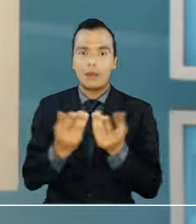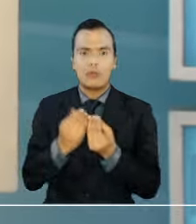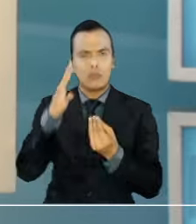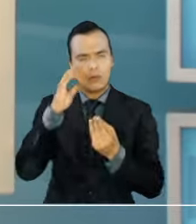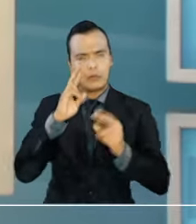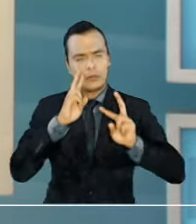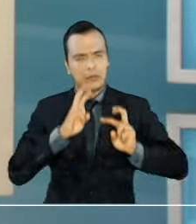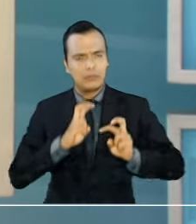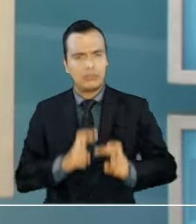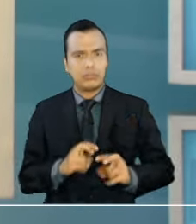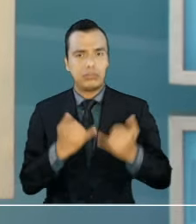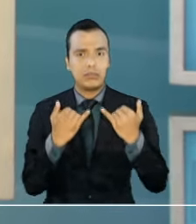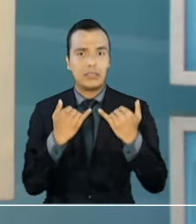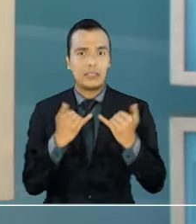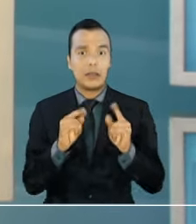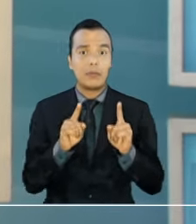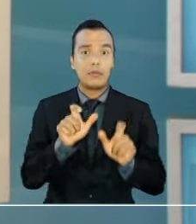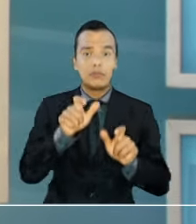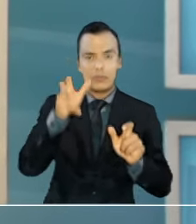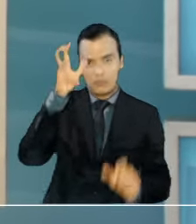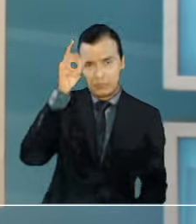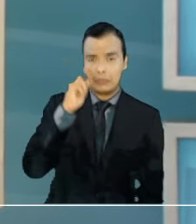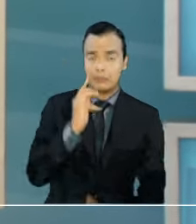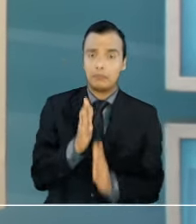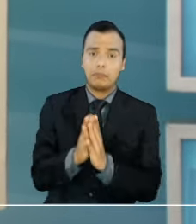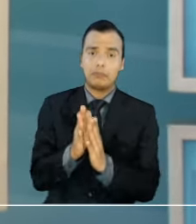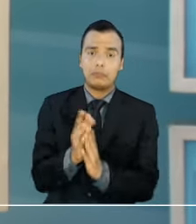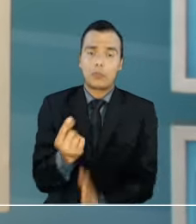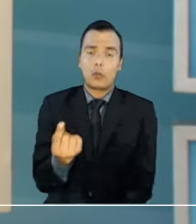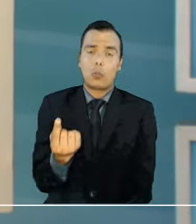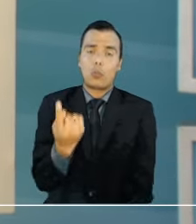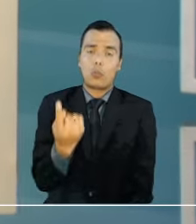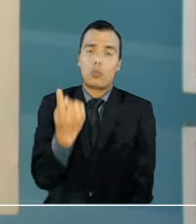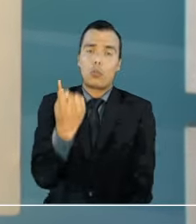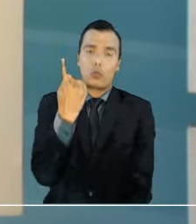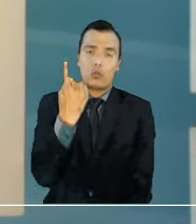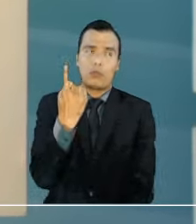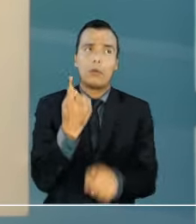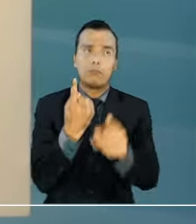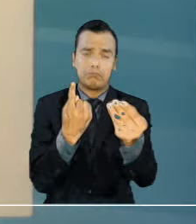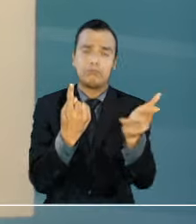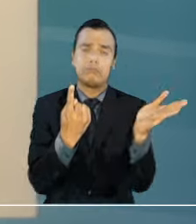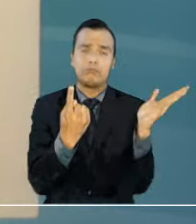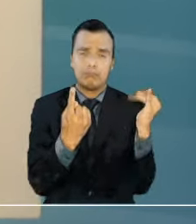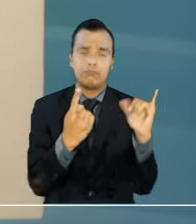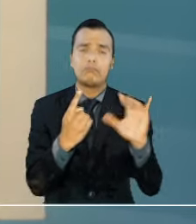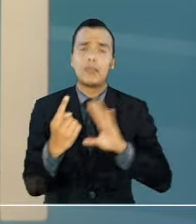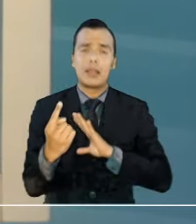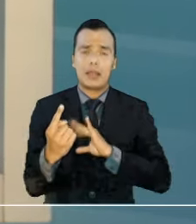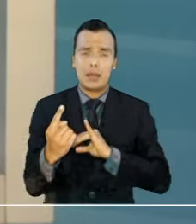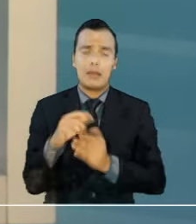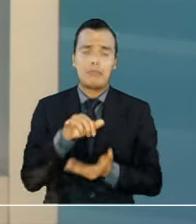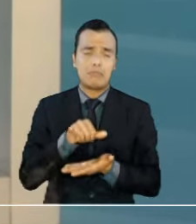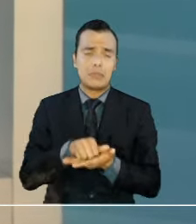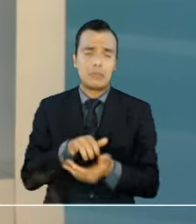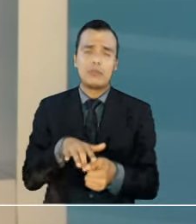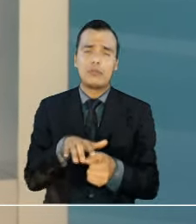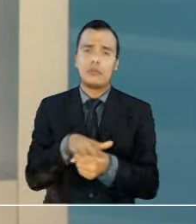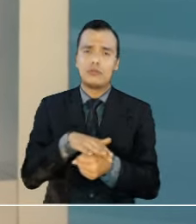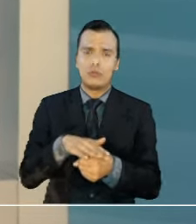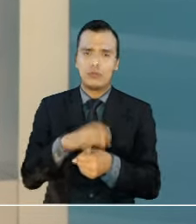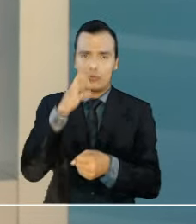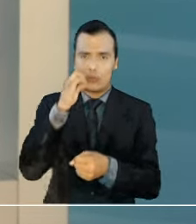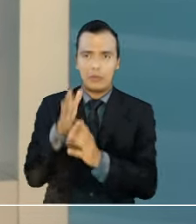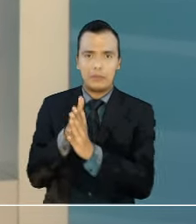esta situación tan solo refleja una realidad que padece la ciudad. Saludamos a nuestro compañero Nicolás Chamorro, que tiene toda